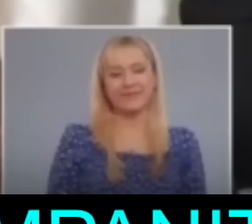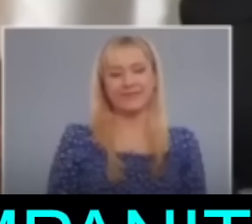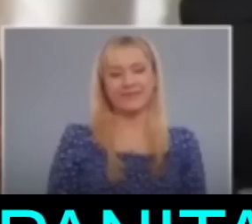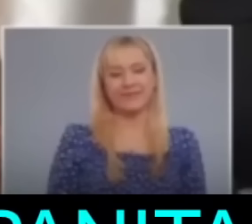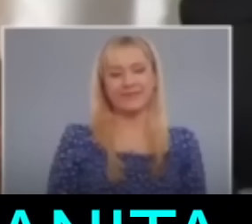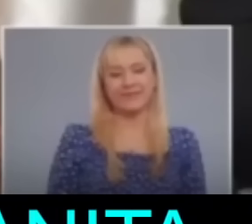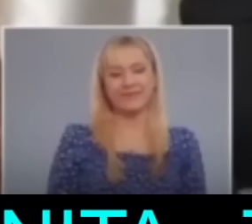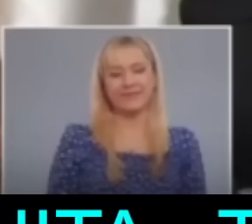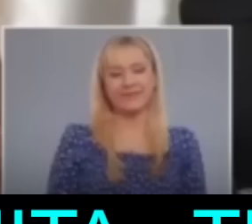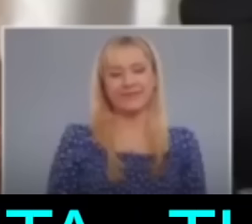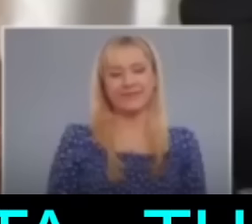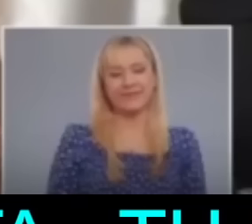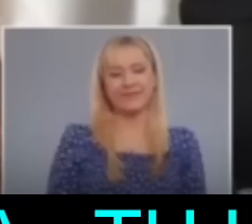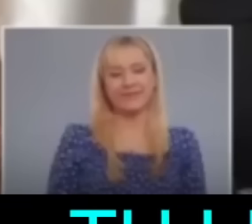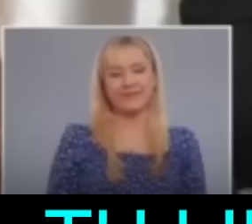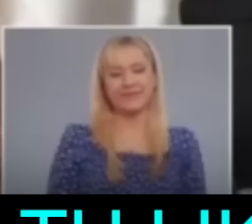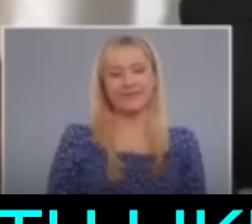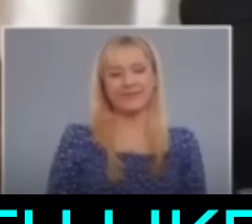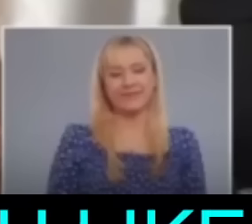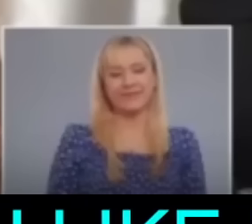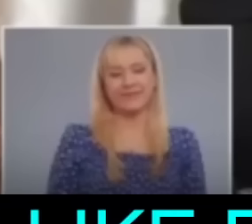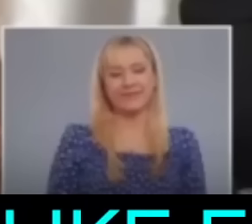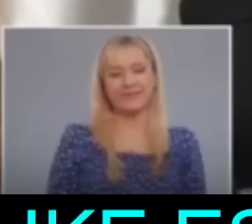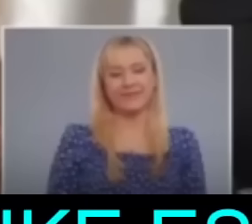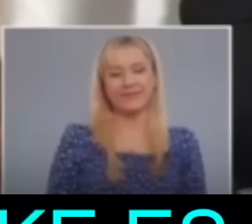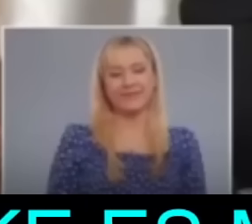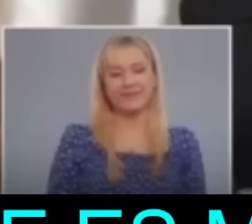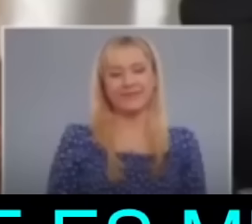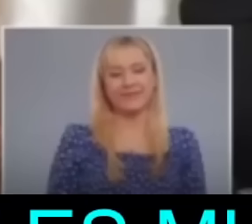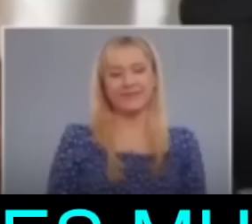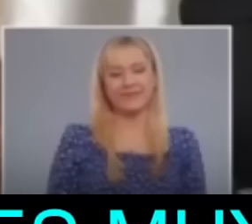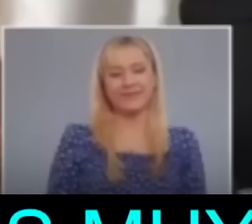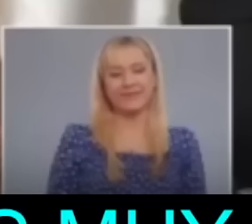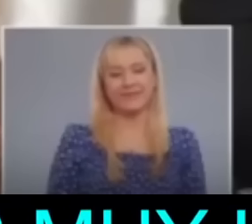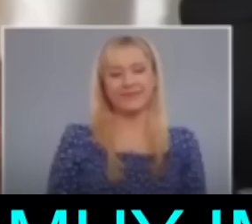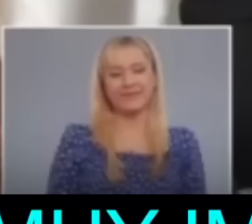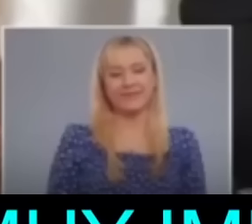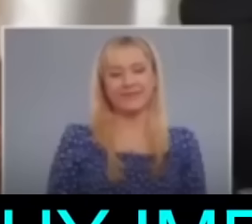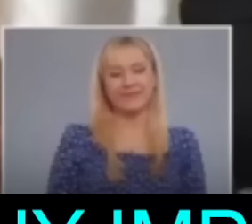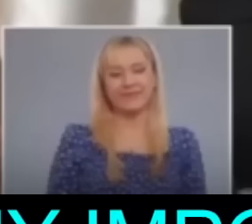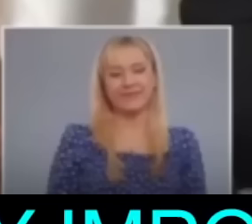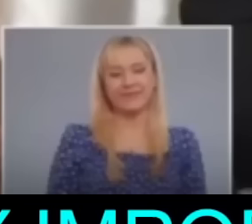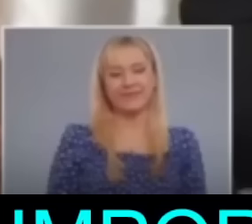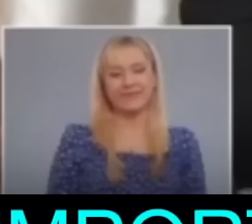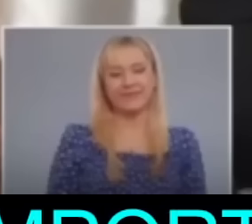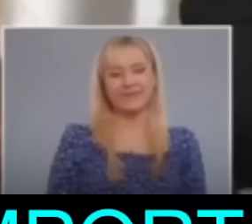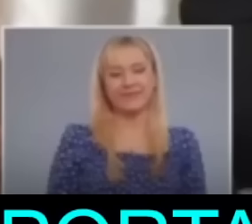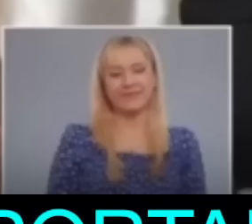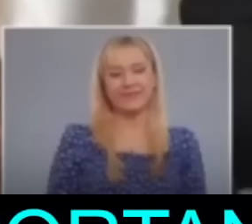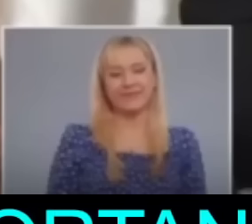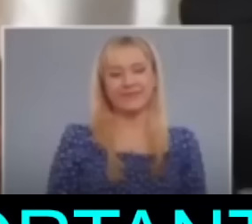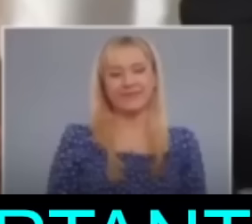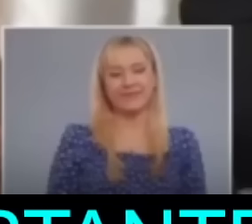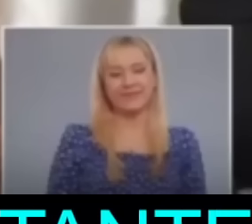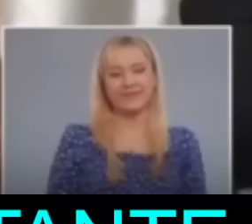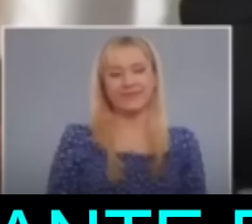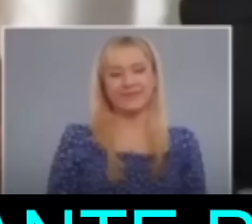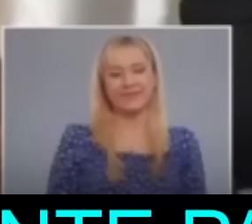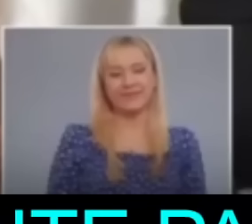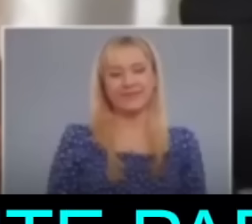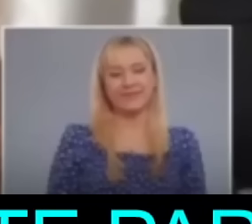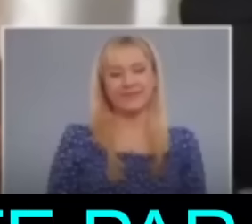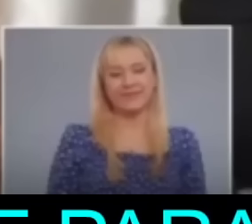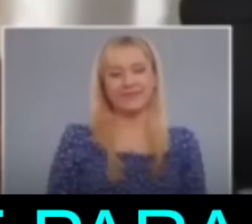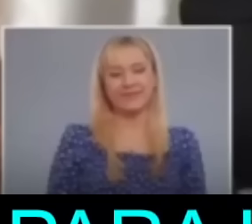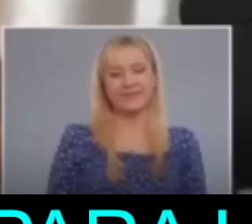ya se acordó Doña ministra la piña ofrecida a La minoría a la